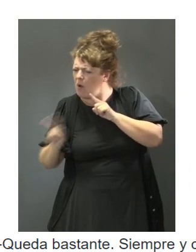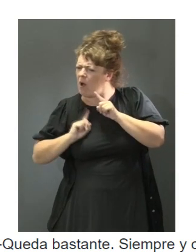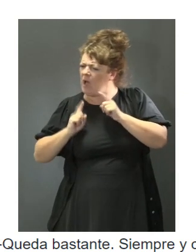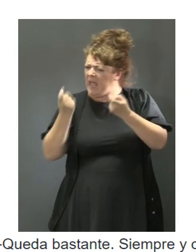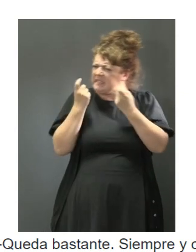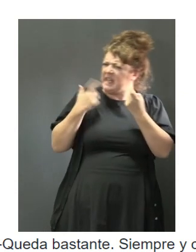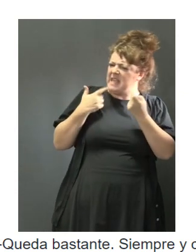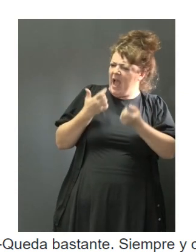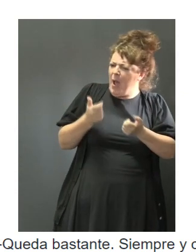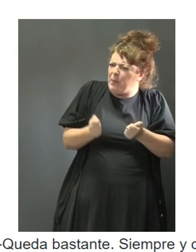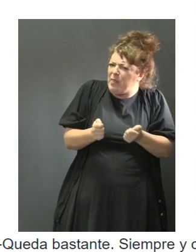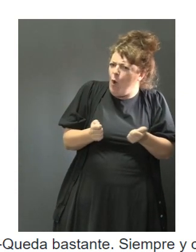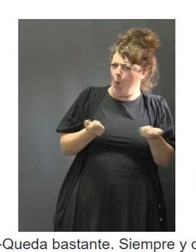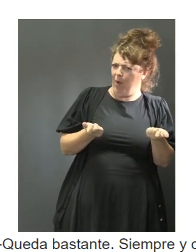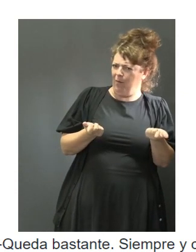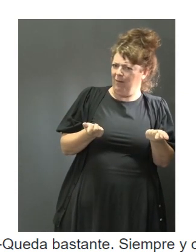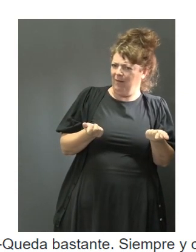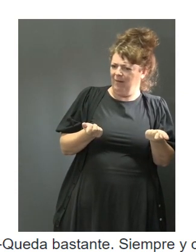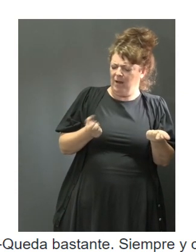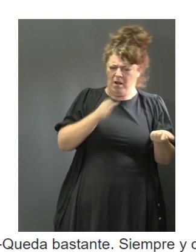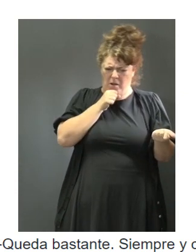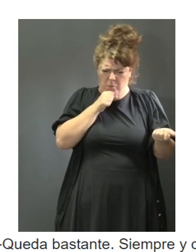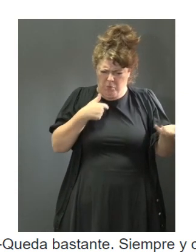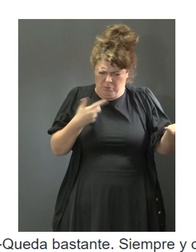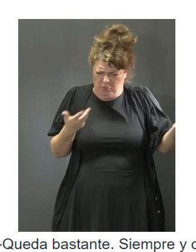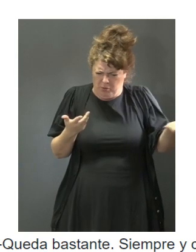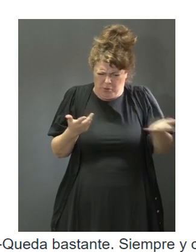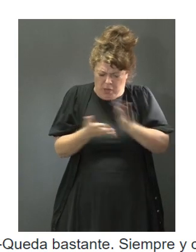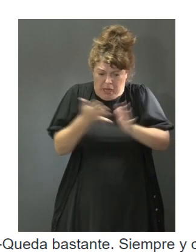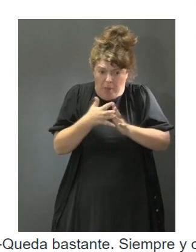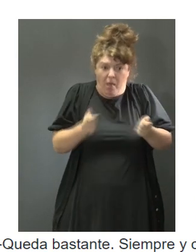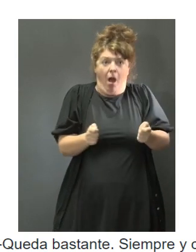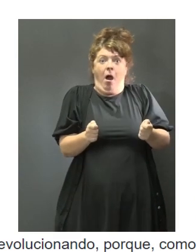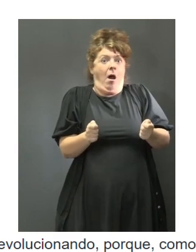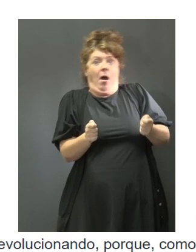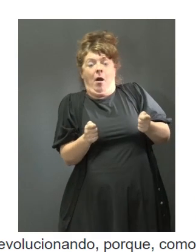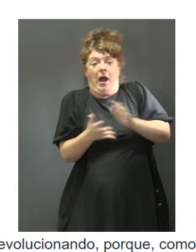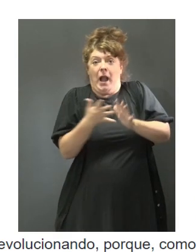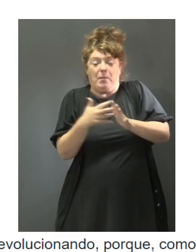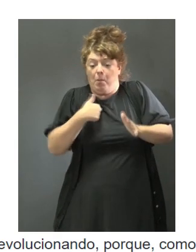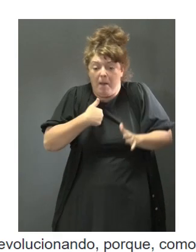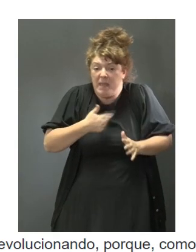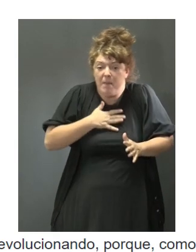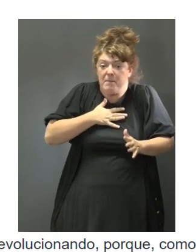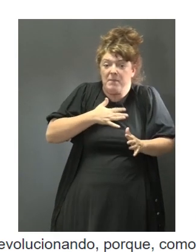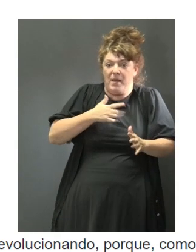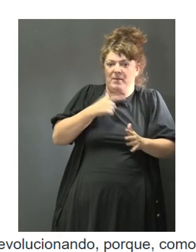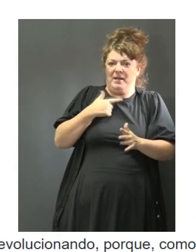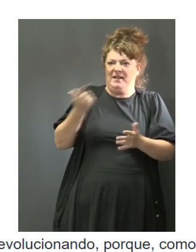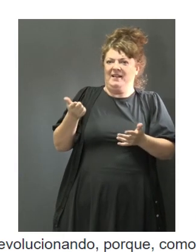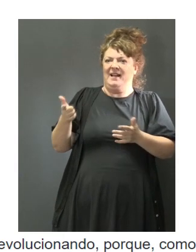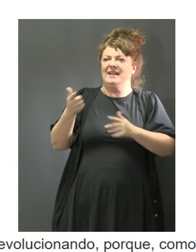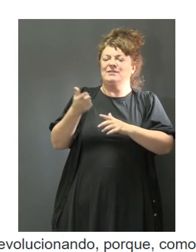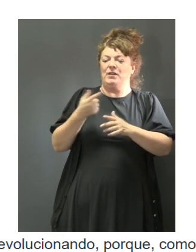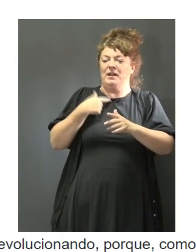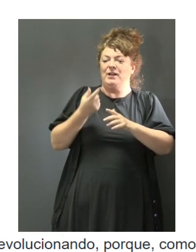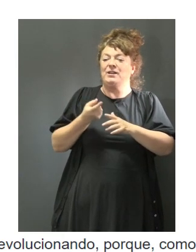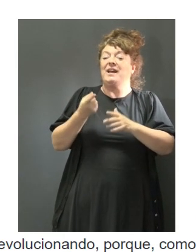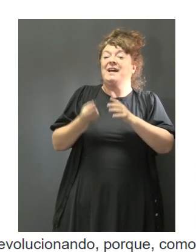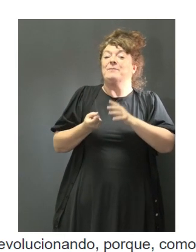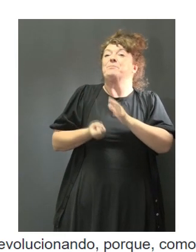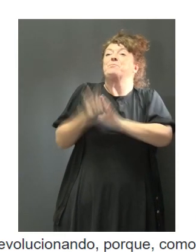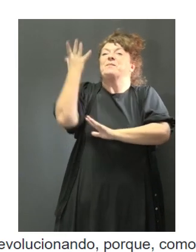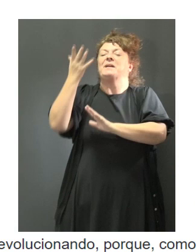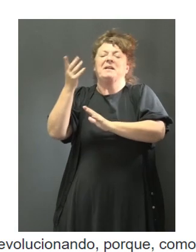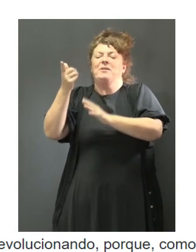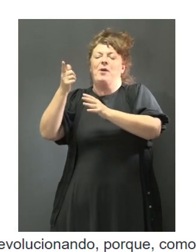videojuegos, y claro, el abuelo decía, esto es muy rápido para mí, porque lo ha grabado y lo ha subido a redes sociales. Y claro,